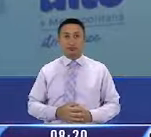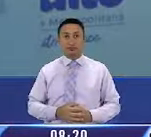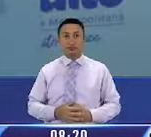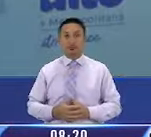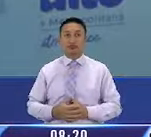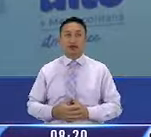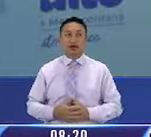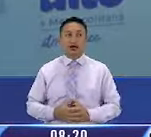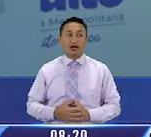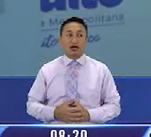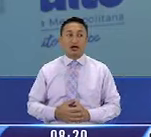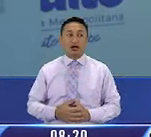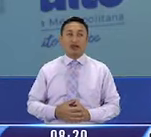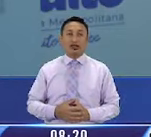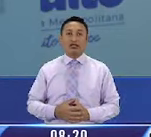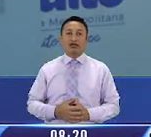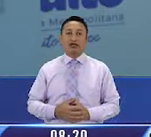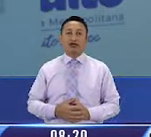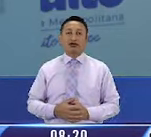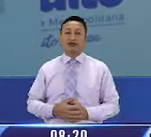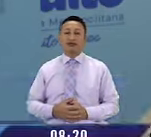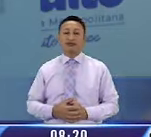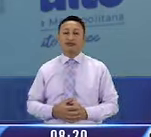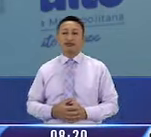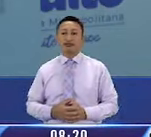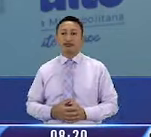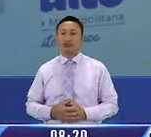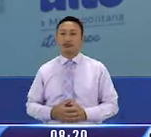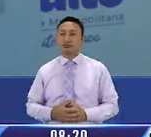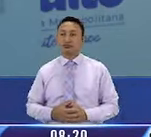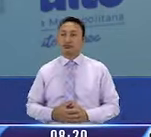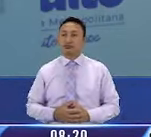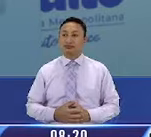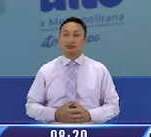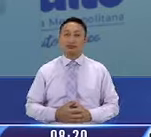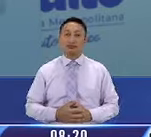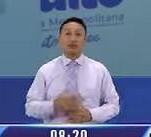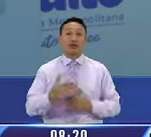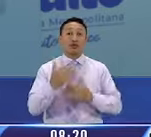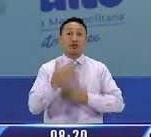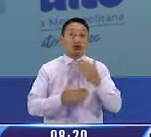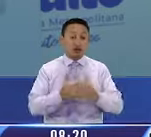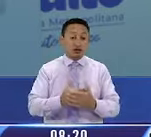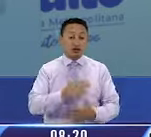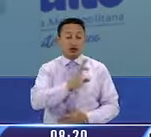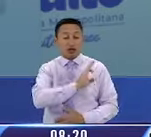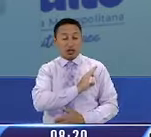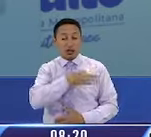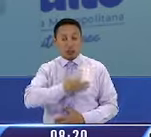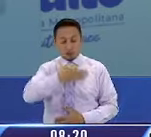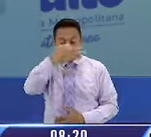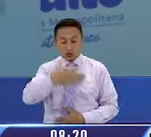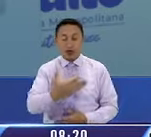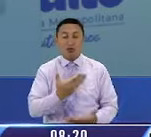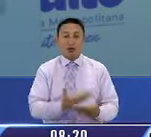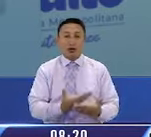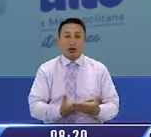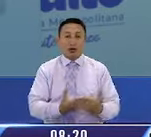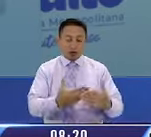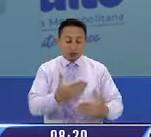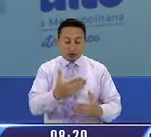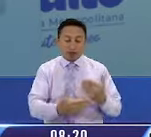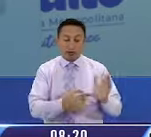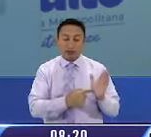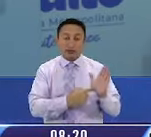les podemos asegurar que desde la Unidad de Bienestar Animal los procesos son técnicos, son éticos, son basados en la evidencia,